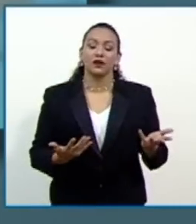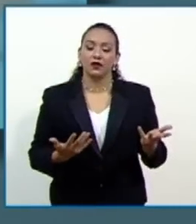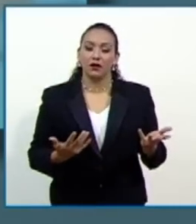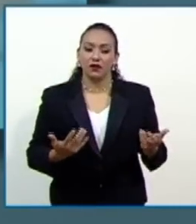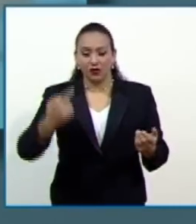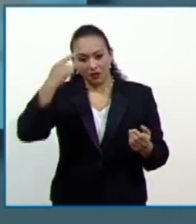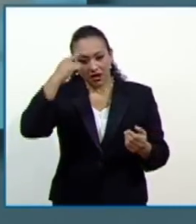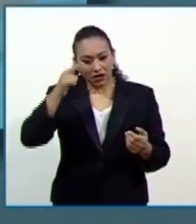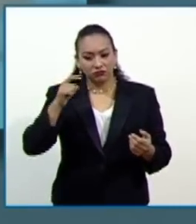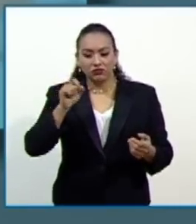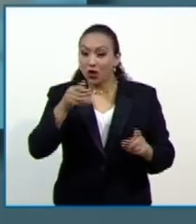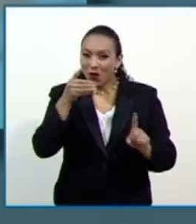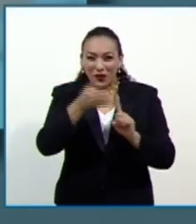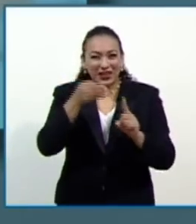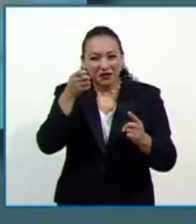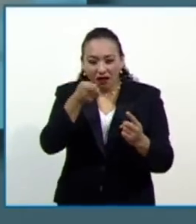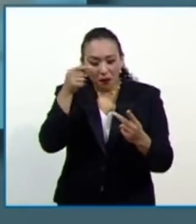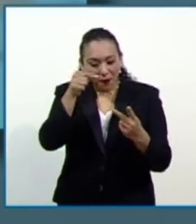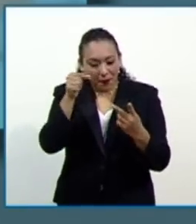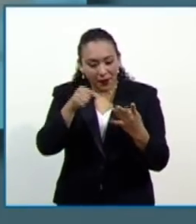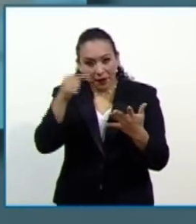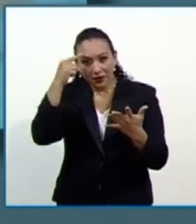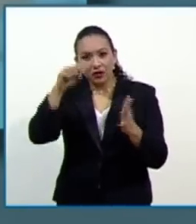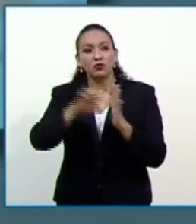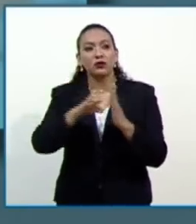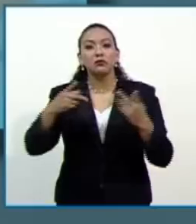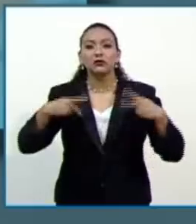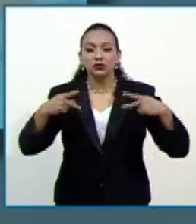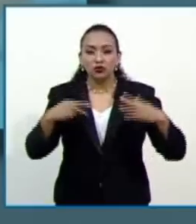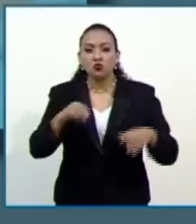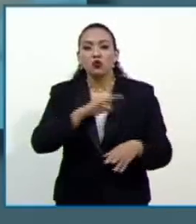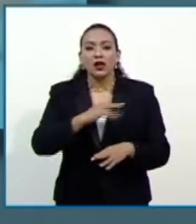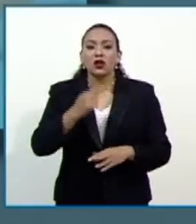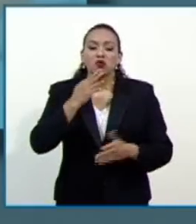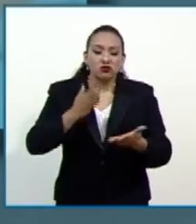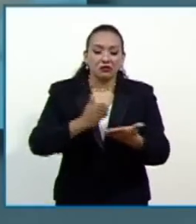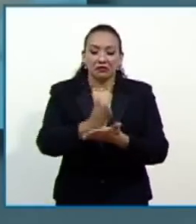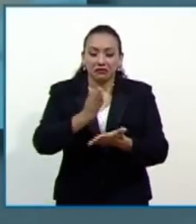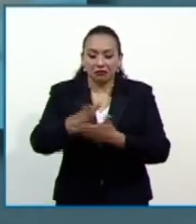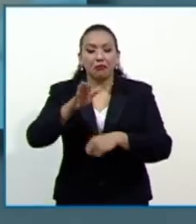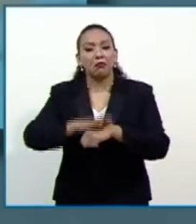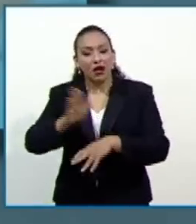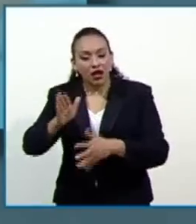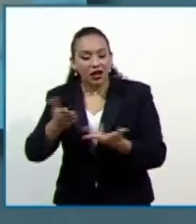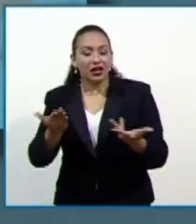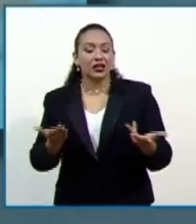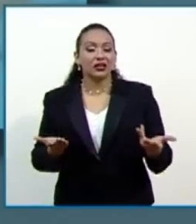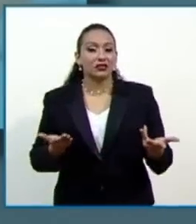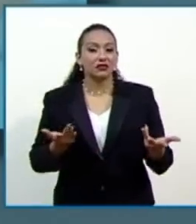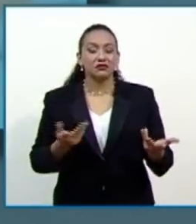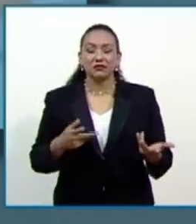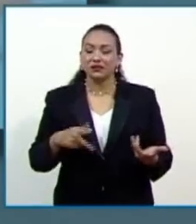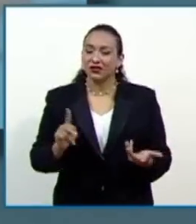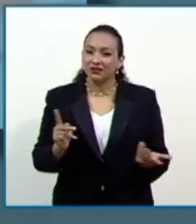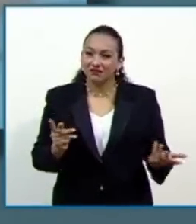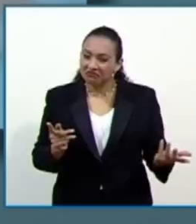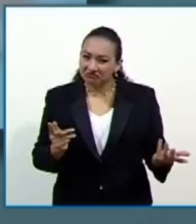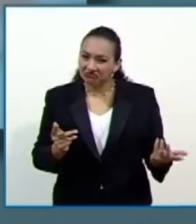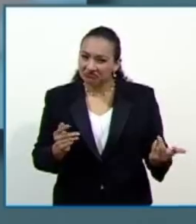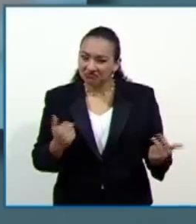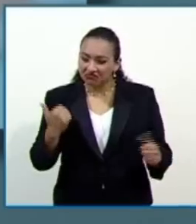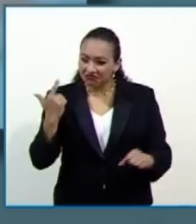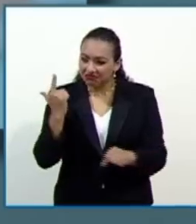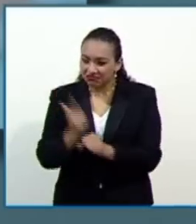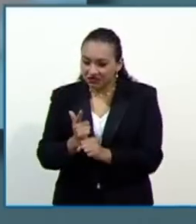un mejor acceso a las fuentes de riqueza de la región. Y desafortunadamente no hemos tenido